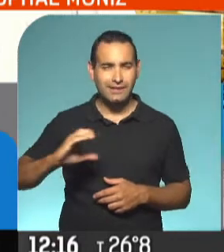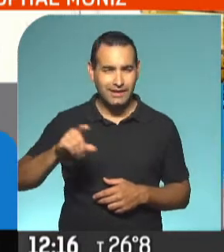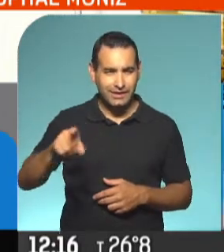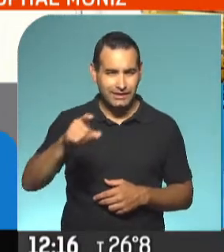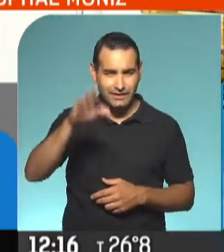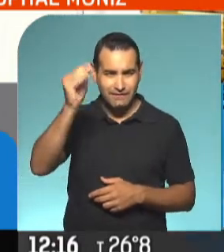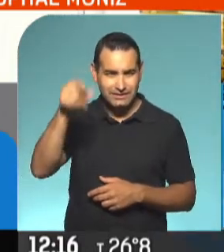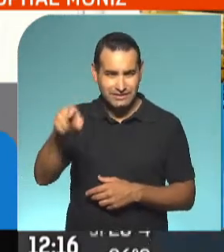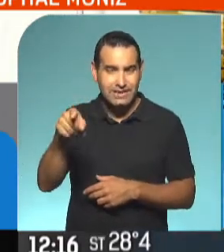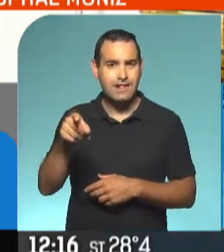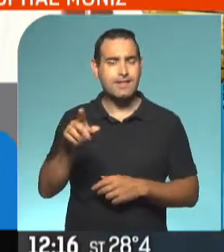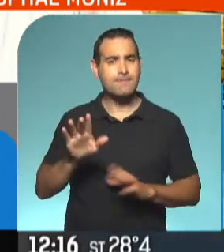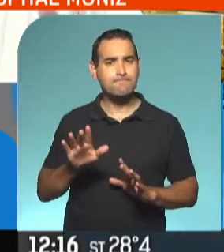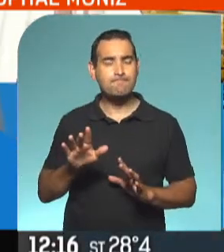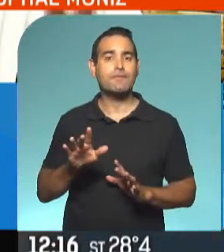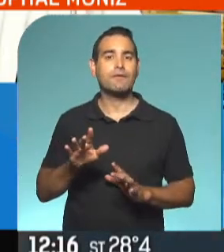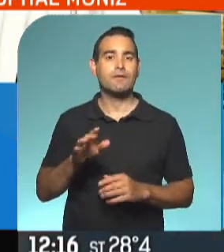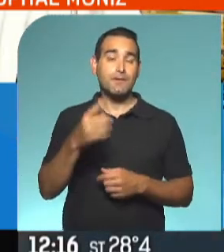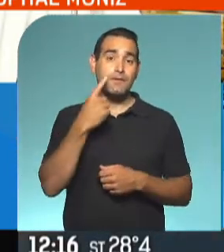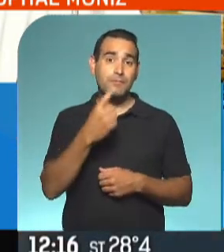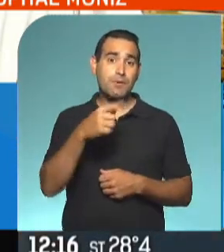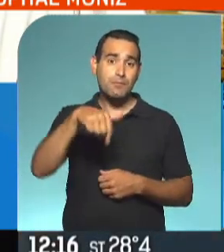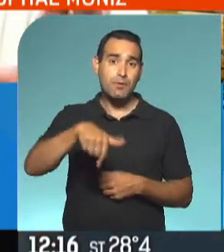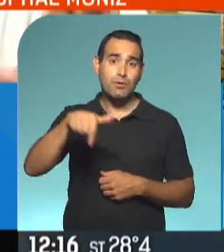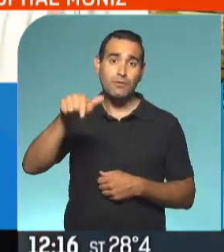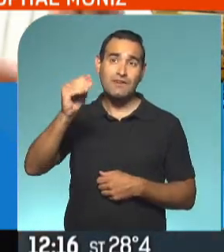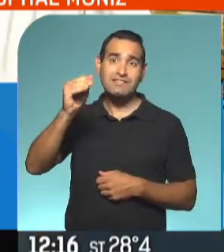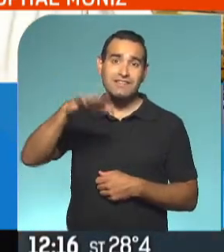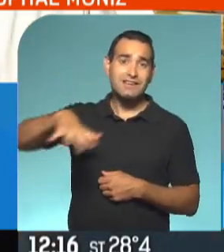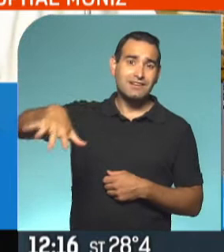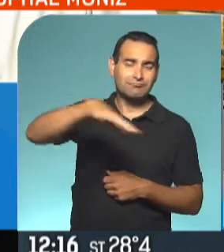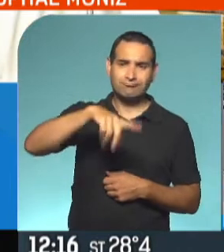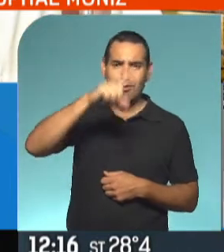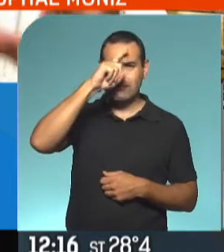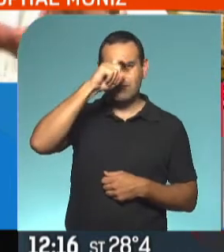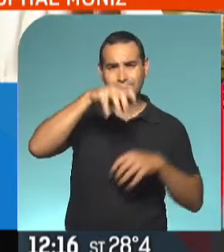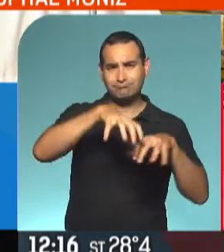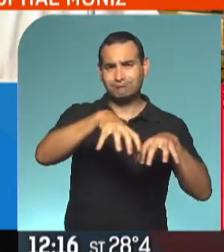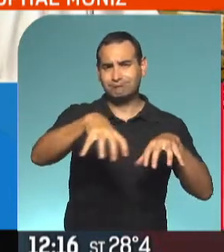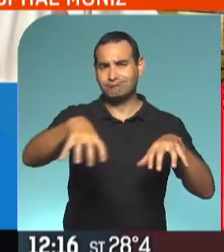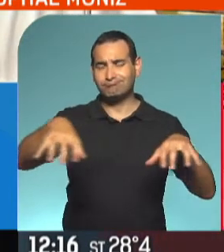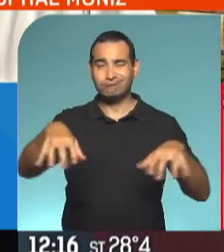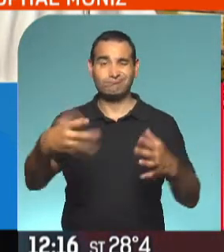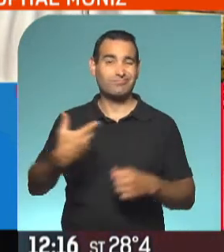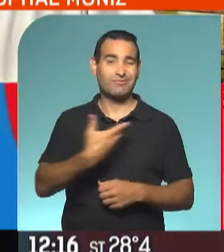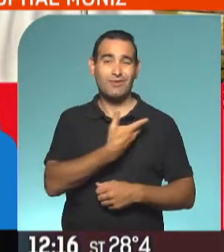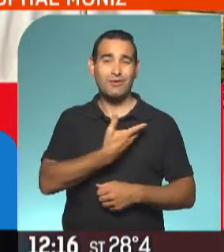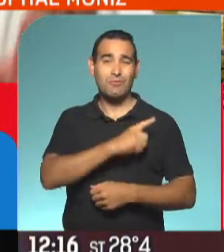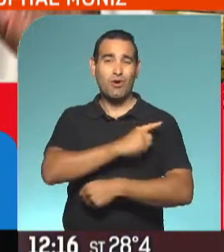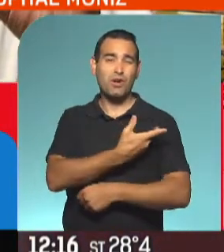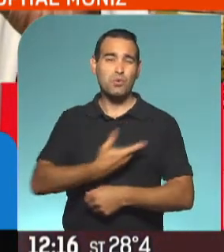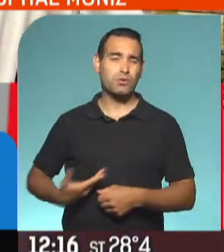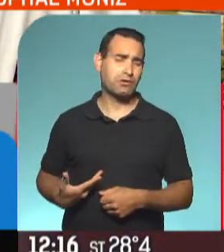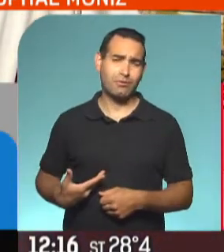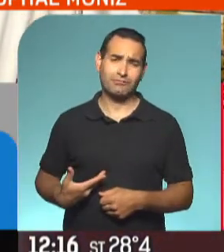poquitito, y lo que estamos viviendo es un país que sigue estando con un sistema de salud y con una gobernanza de un ejecutivo que